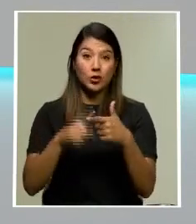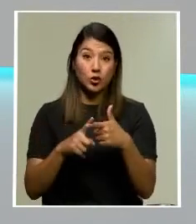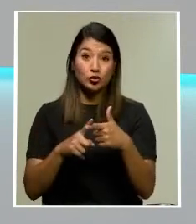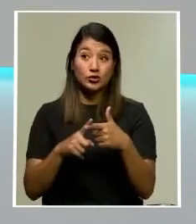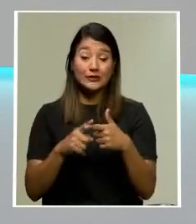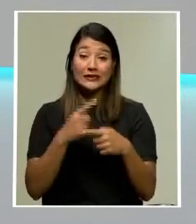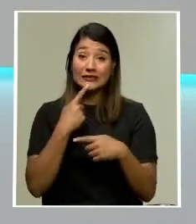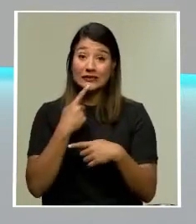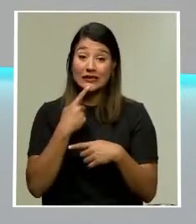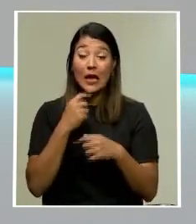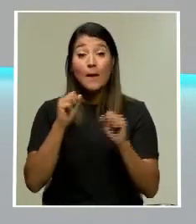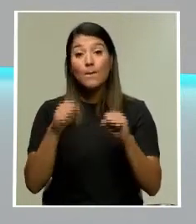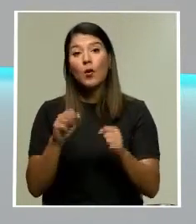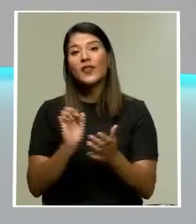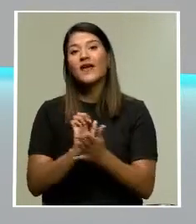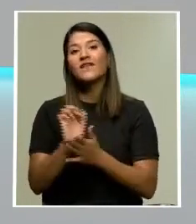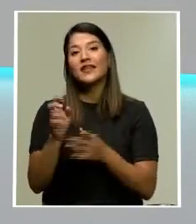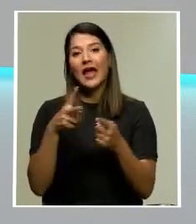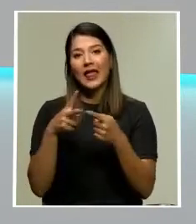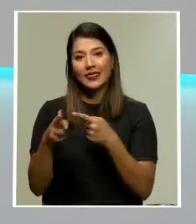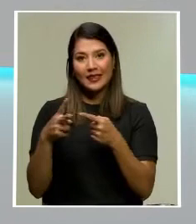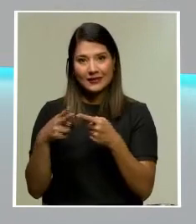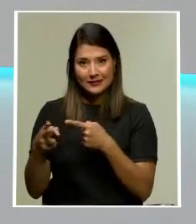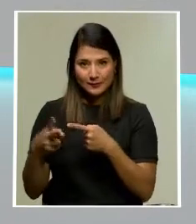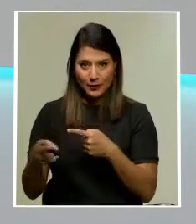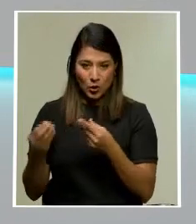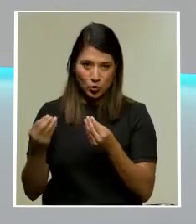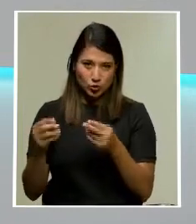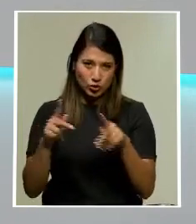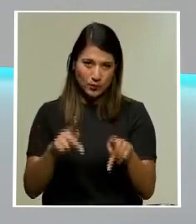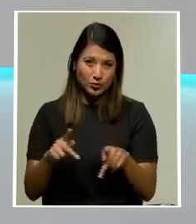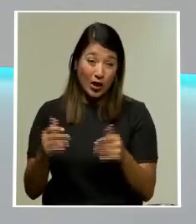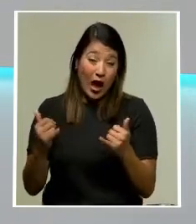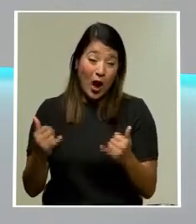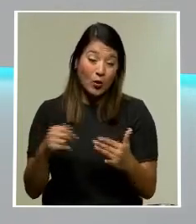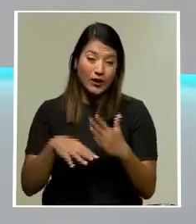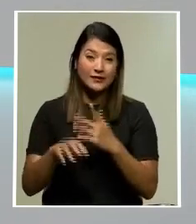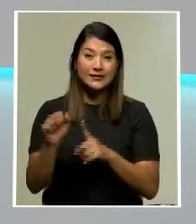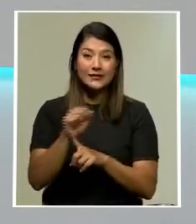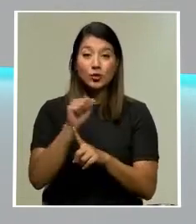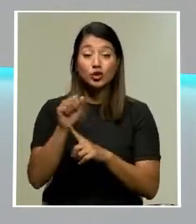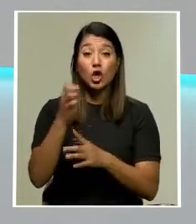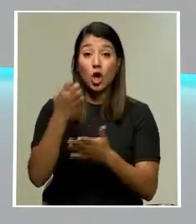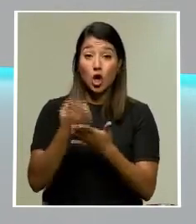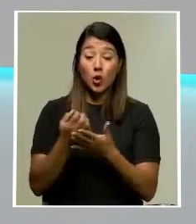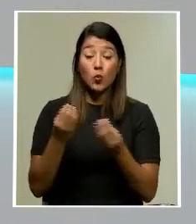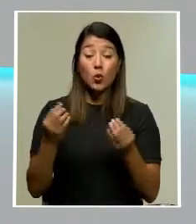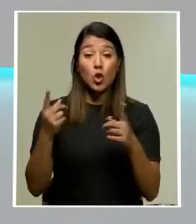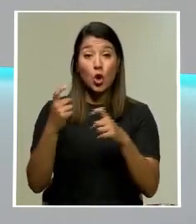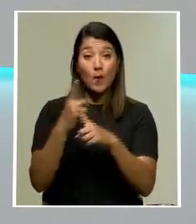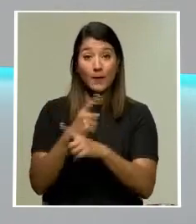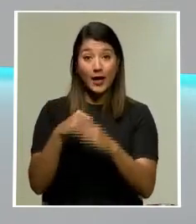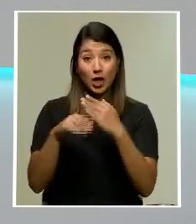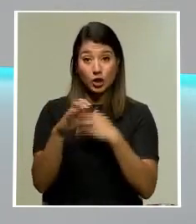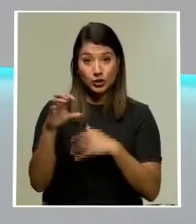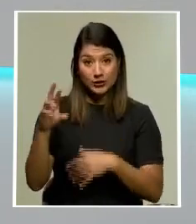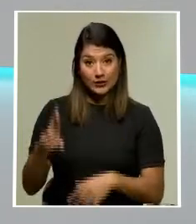los proponentes, evitarían despidos masivos en medio de una situación económica compleja en el